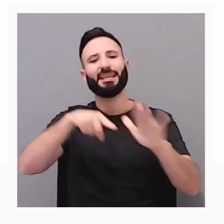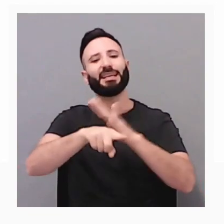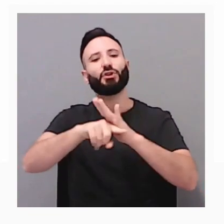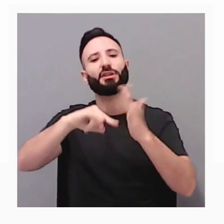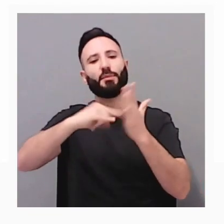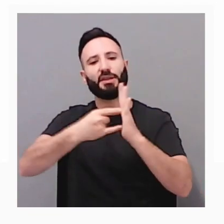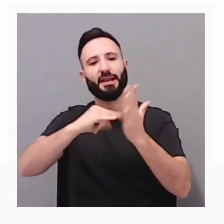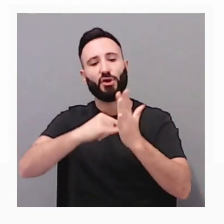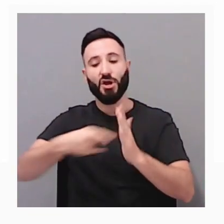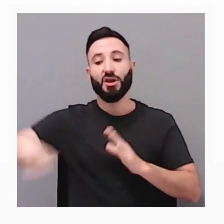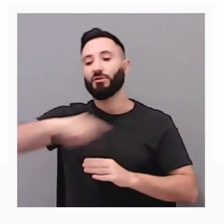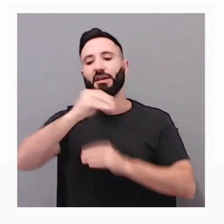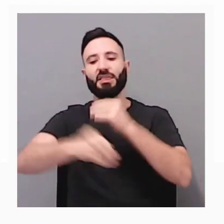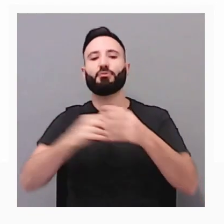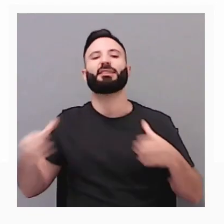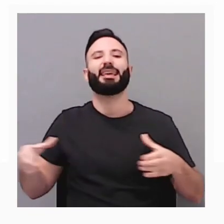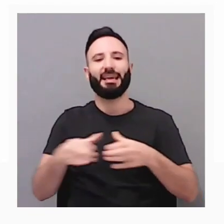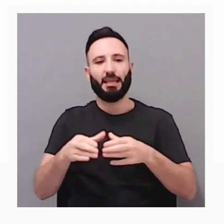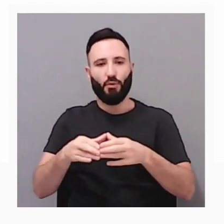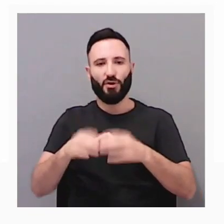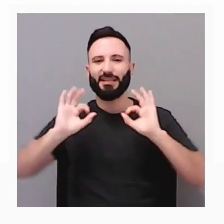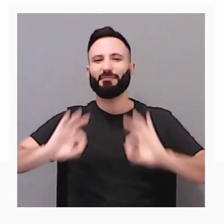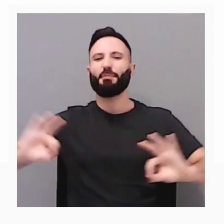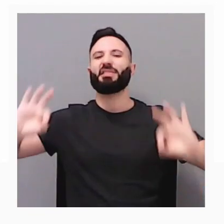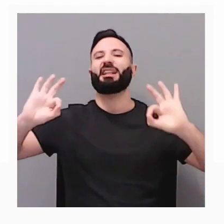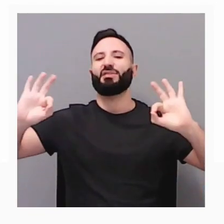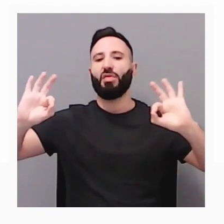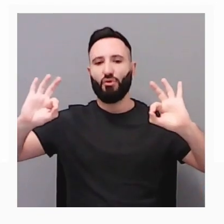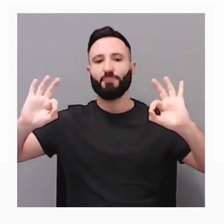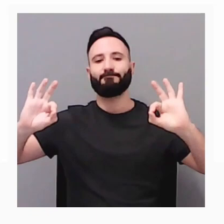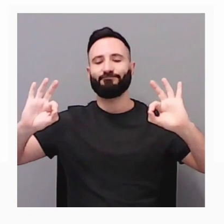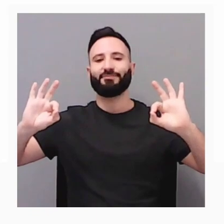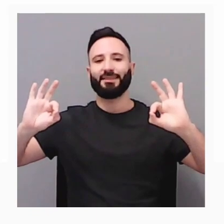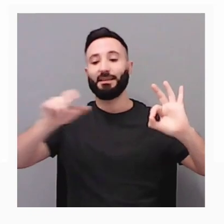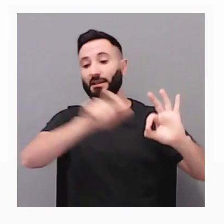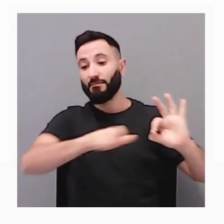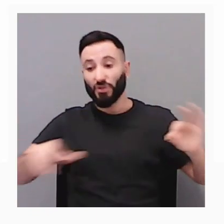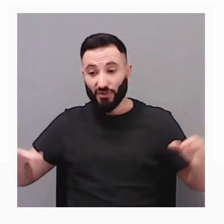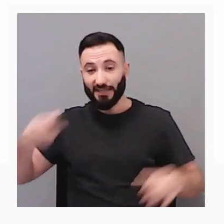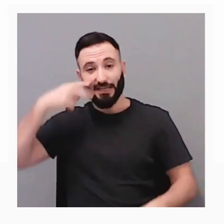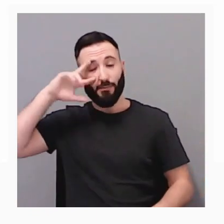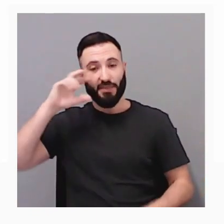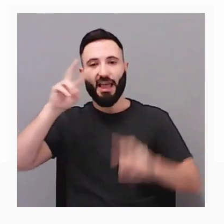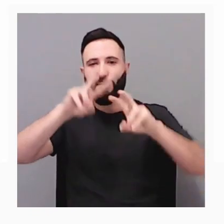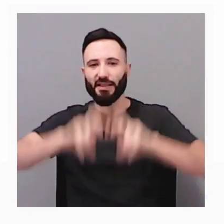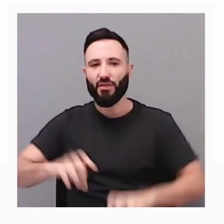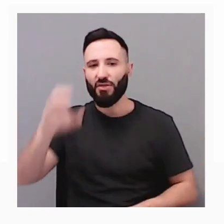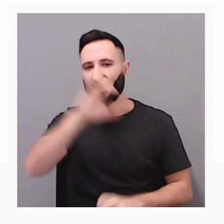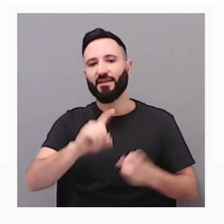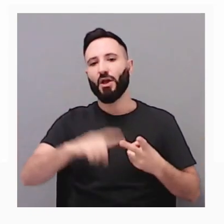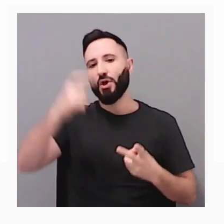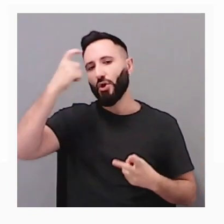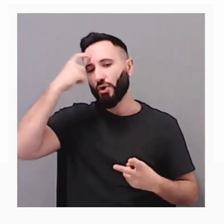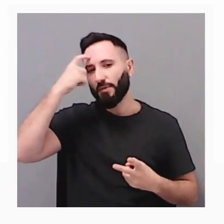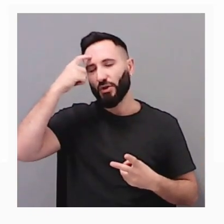lo que hicimos fue reclutar a un equipo muy especializado con experiencia en investigación científica, conocimientos de